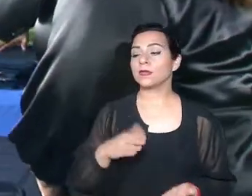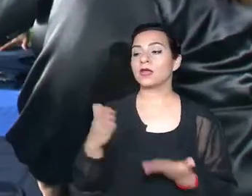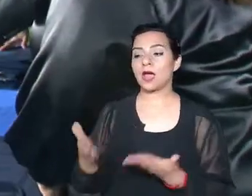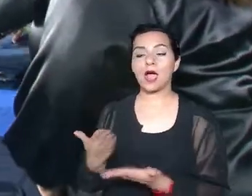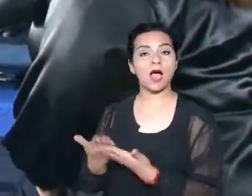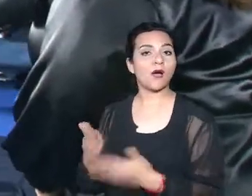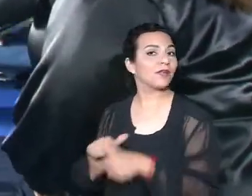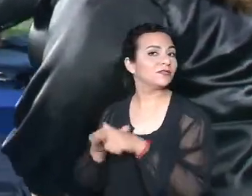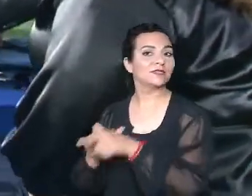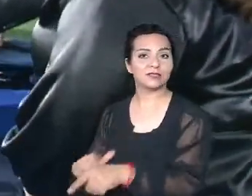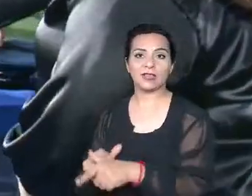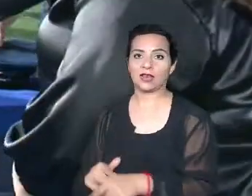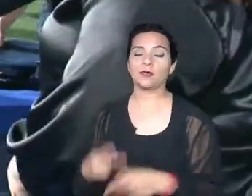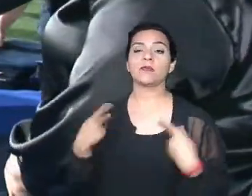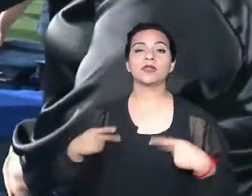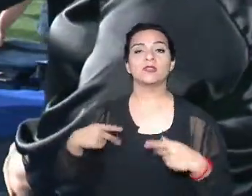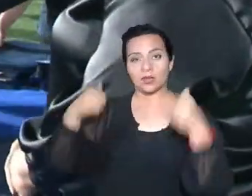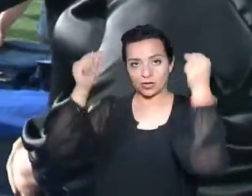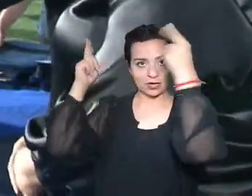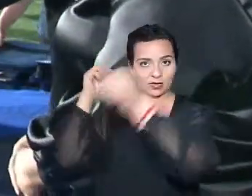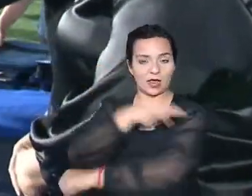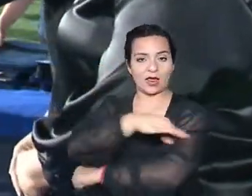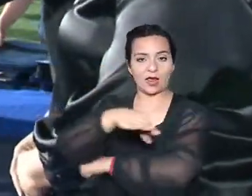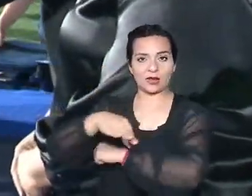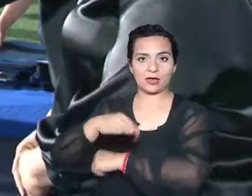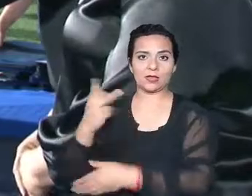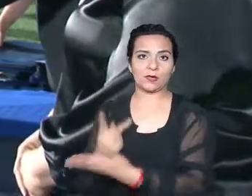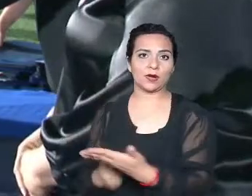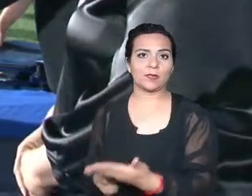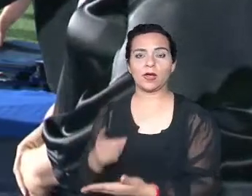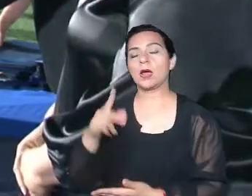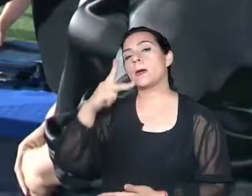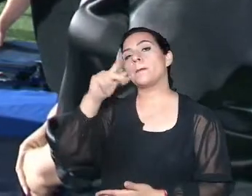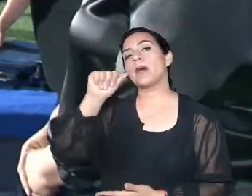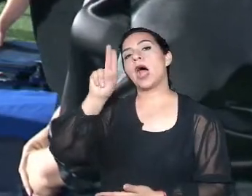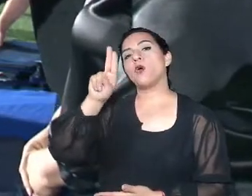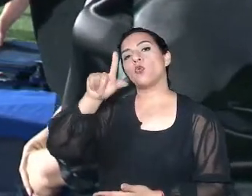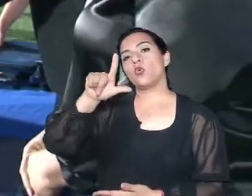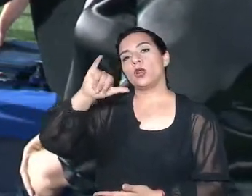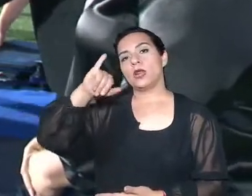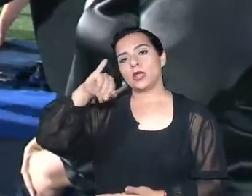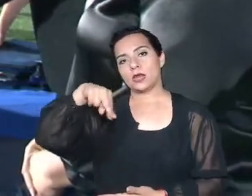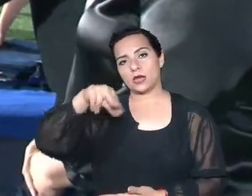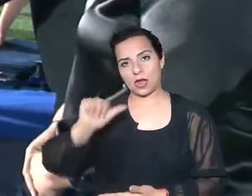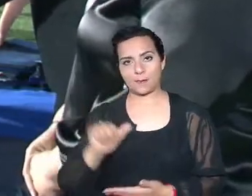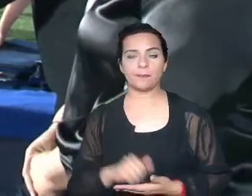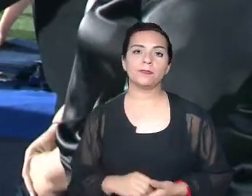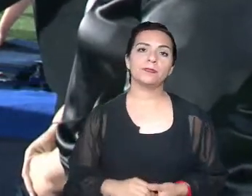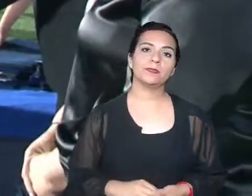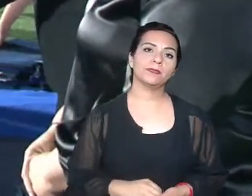lado continuamos con quienes egresan del programa de arquitectura. Toque el turno para Paulina María Lozano Ruiz.